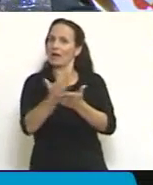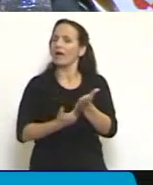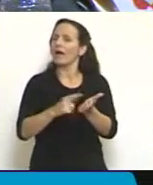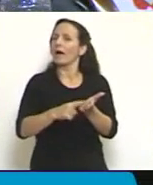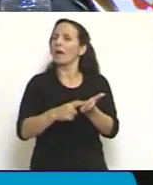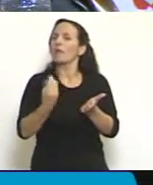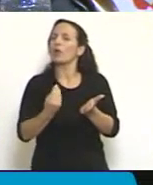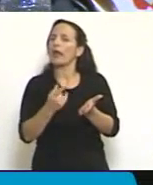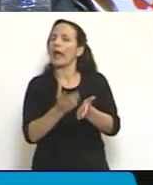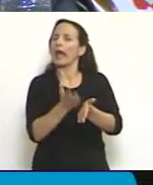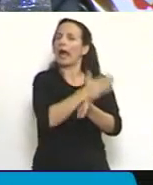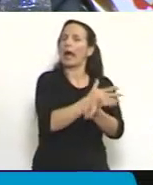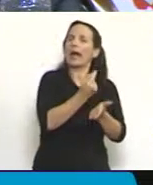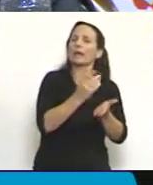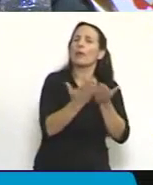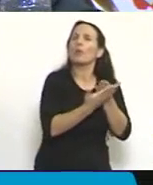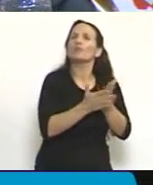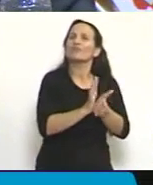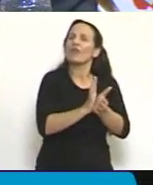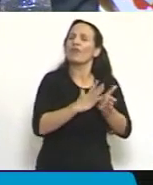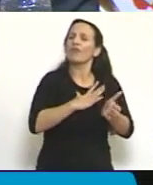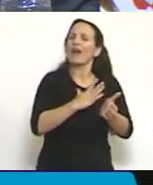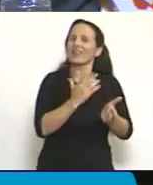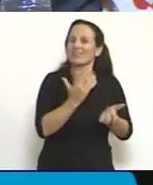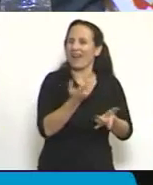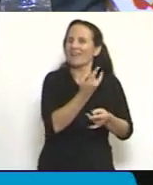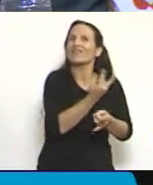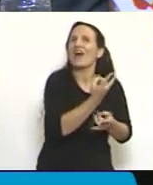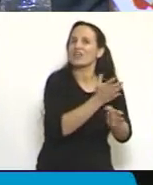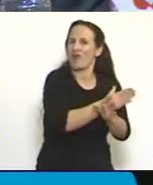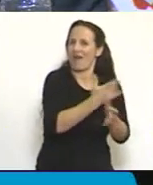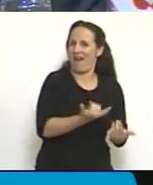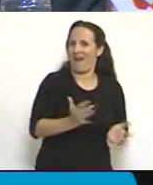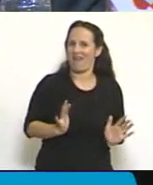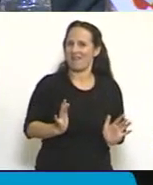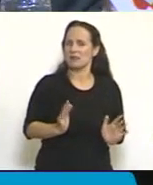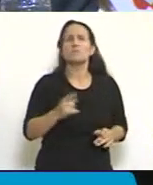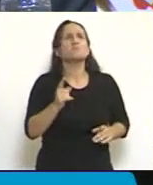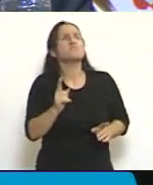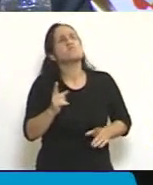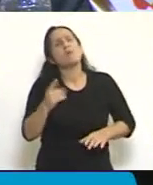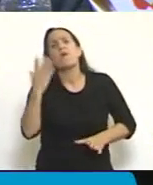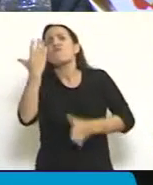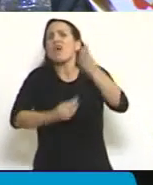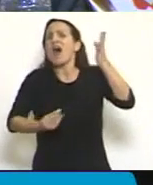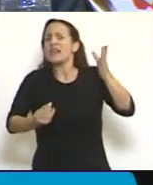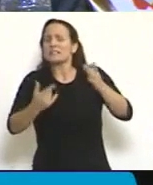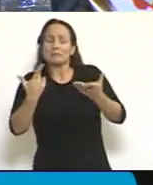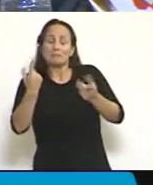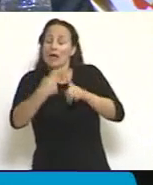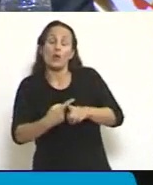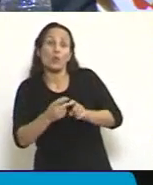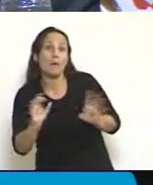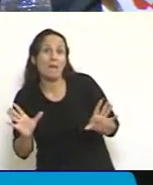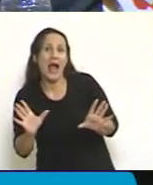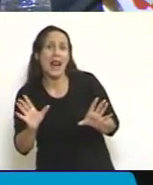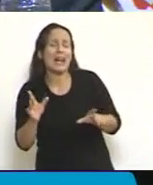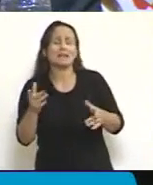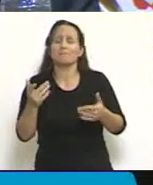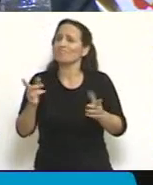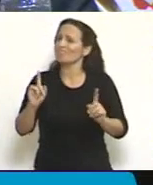efectivamente hubo una ejecución presupuestaria. El artículo 27 de la Ley de Administración Financiera prevé